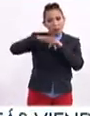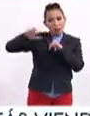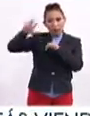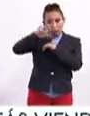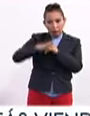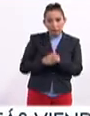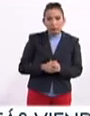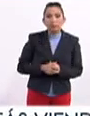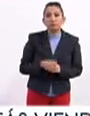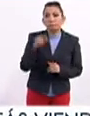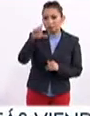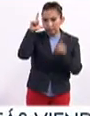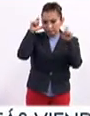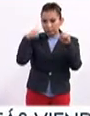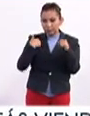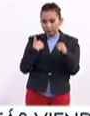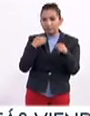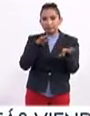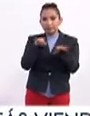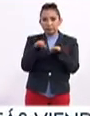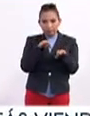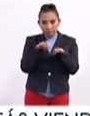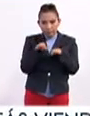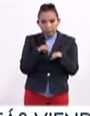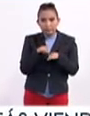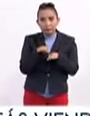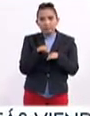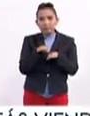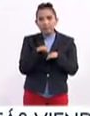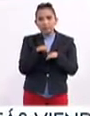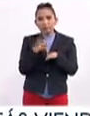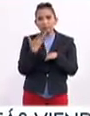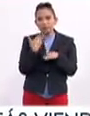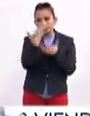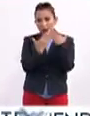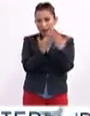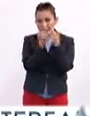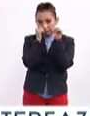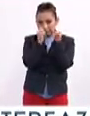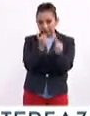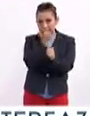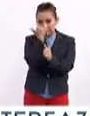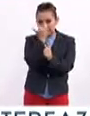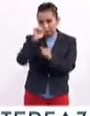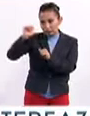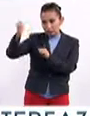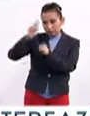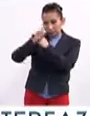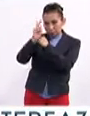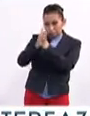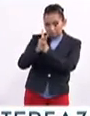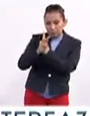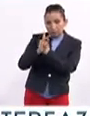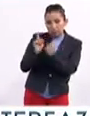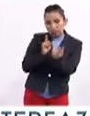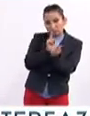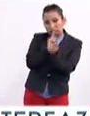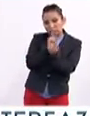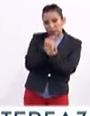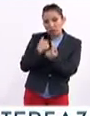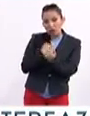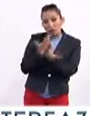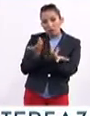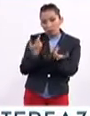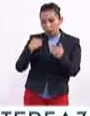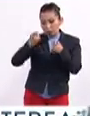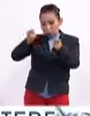¿no? En esta foto yo estuve trabajando también en lo que llaman el Servicio de Atención a Estudiantes Extranjeros. Entonces, bueno, yo me